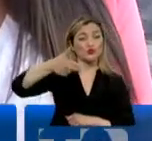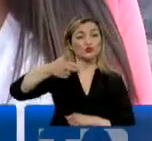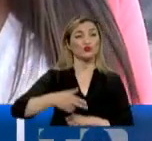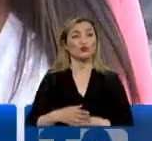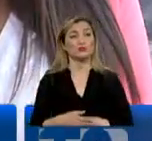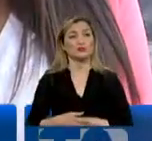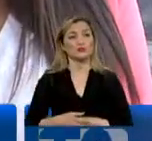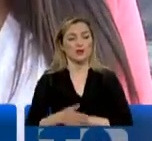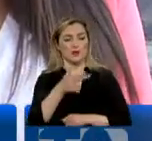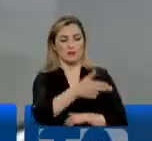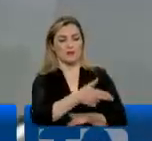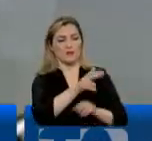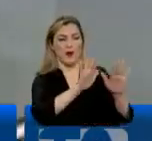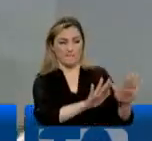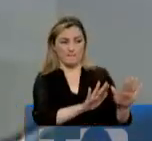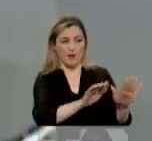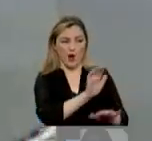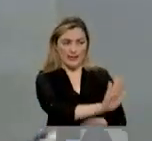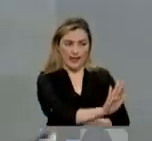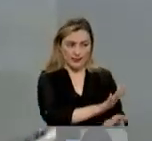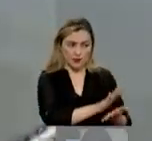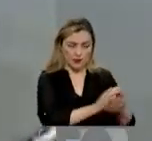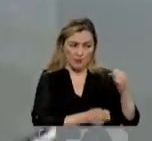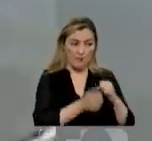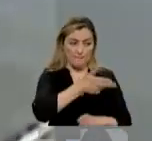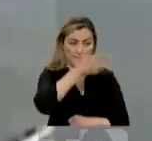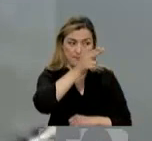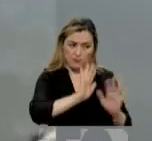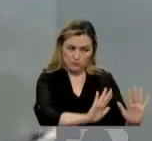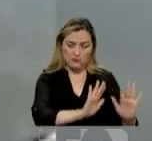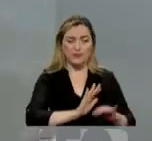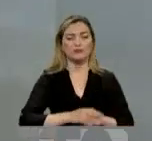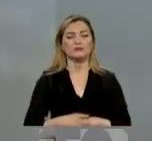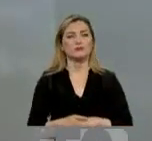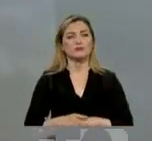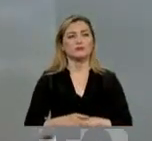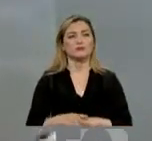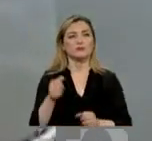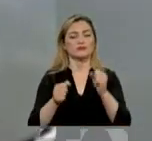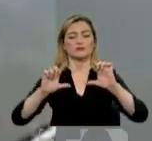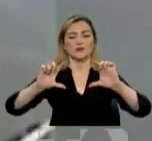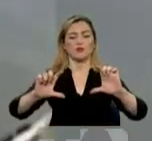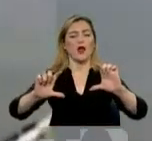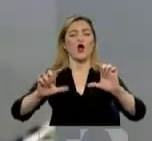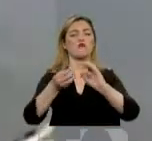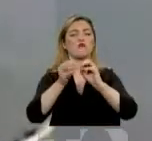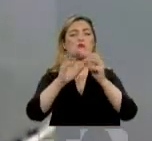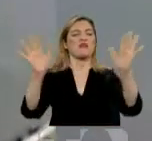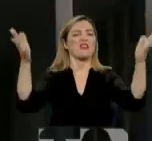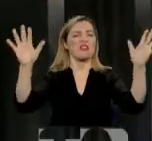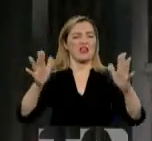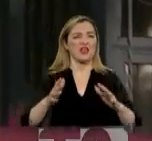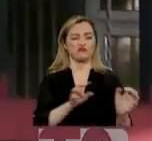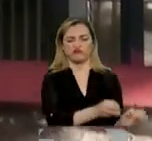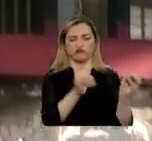si se movían les podían matar. Una vez con el motín, suben todo lo sustraído a un vehículo sin placas y abandonan el sitio. El